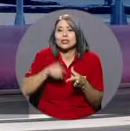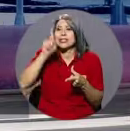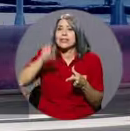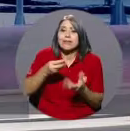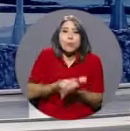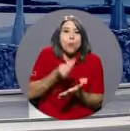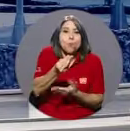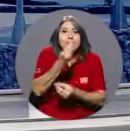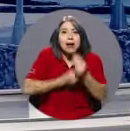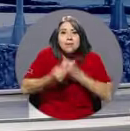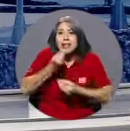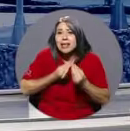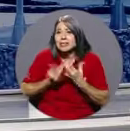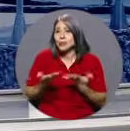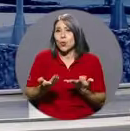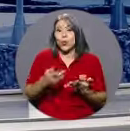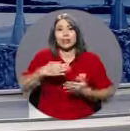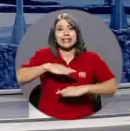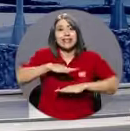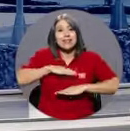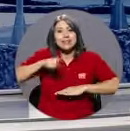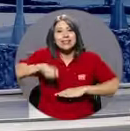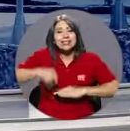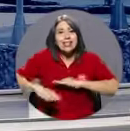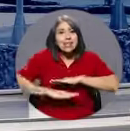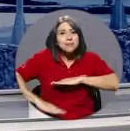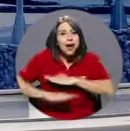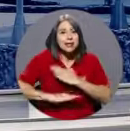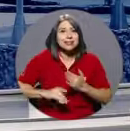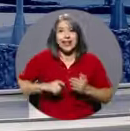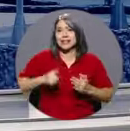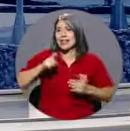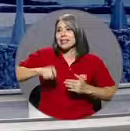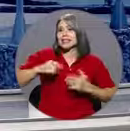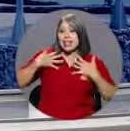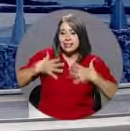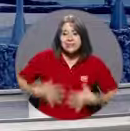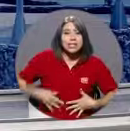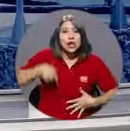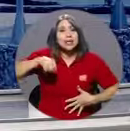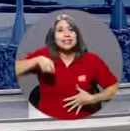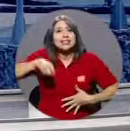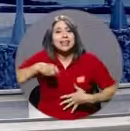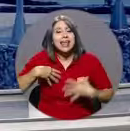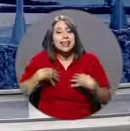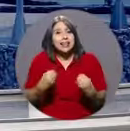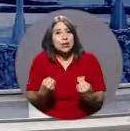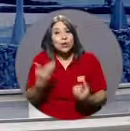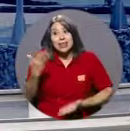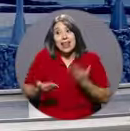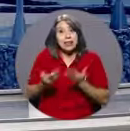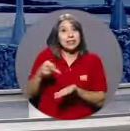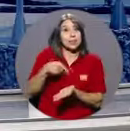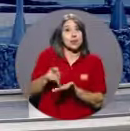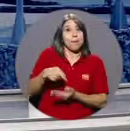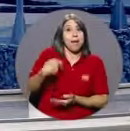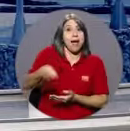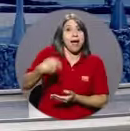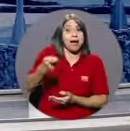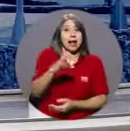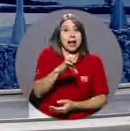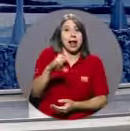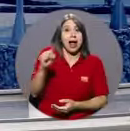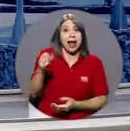necesidades básicas de alimentación, de vestido, necesidades de salud, que quizá incluso no están cotizando la seguridad social y